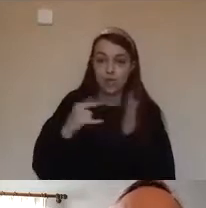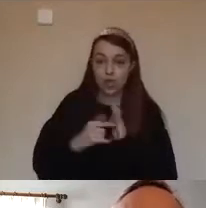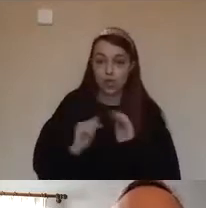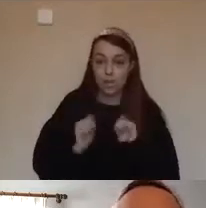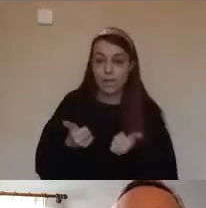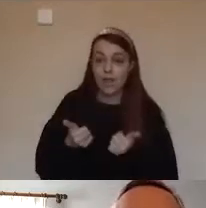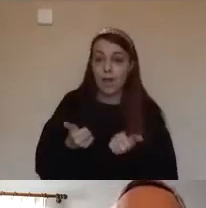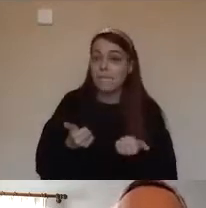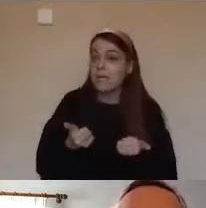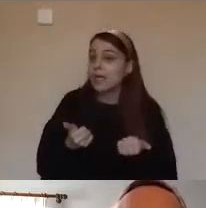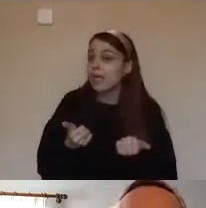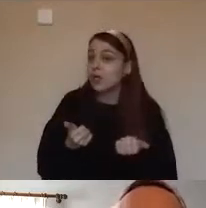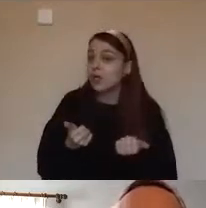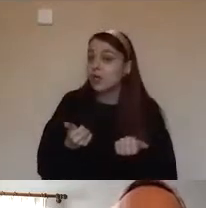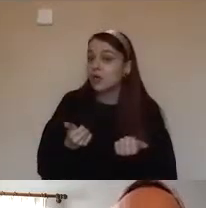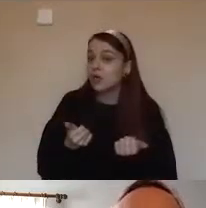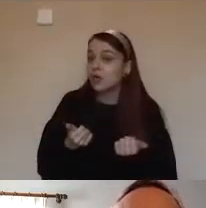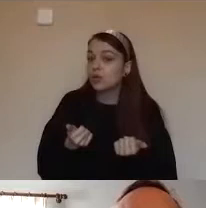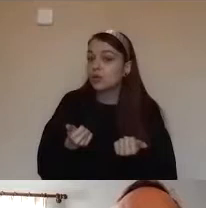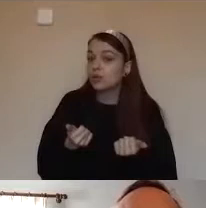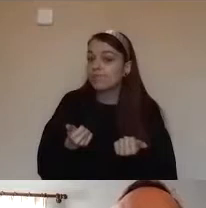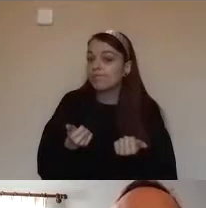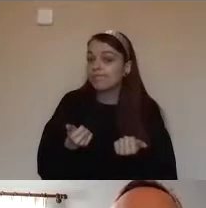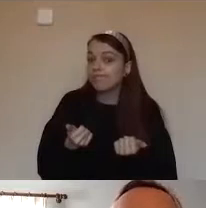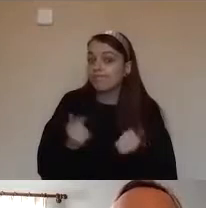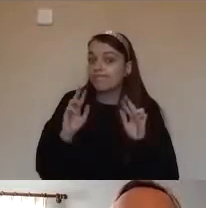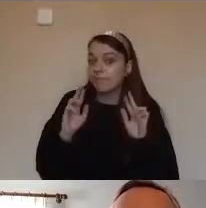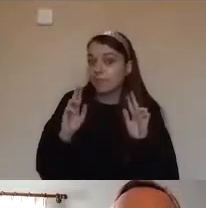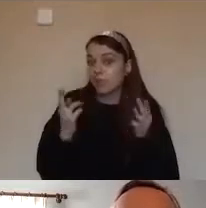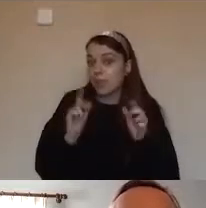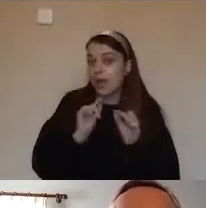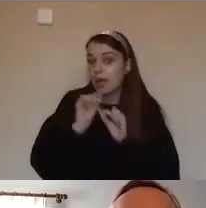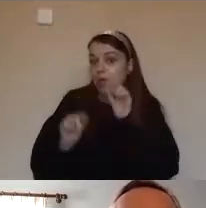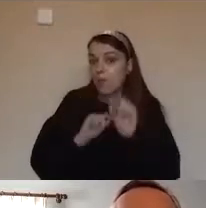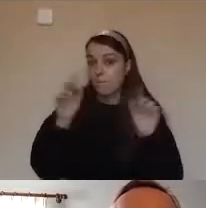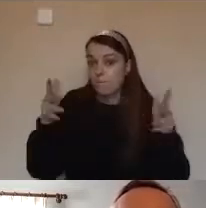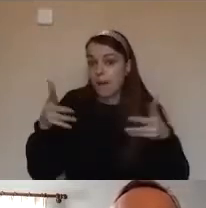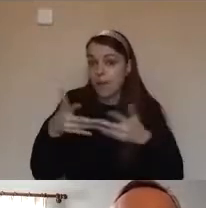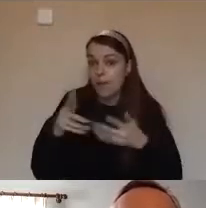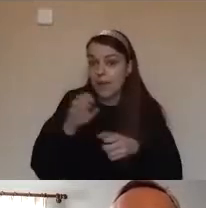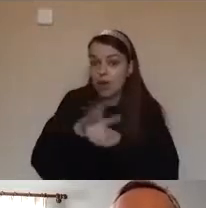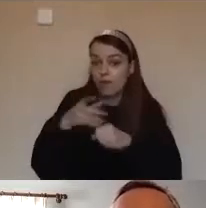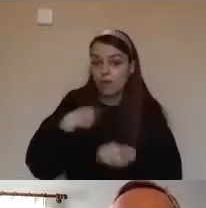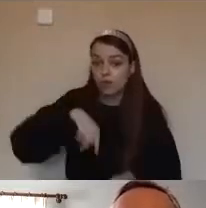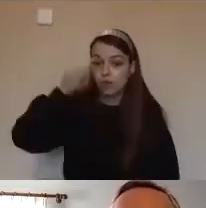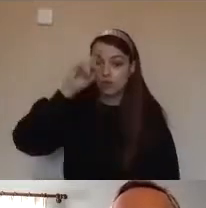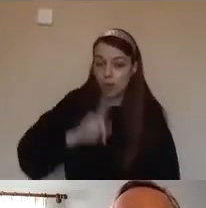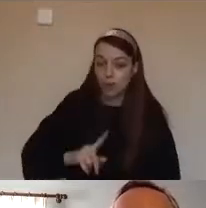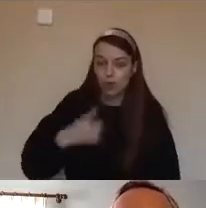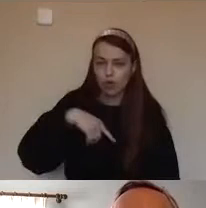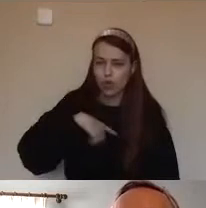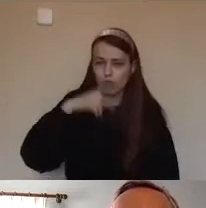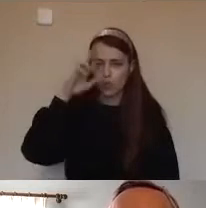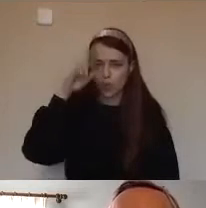sin tener ni idea de la pandemia de la COVID-19. Estábamos preocupados sobre